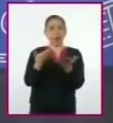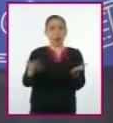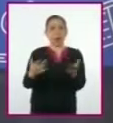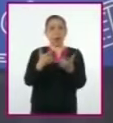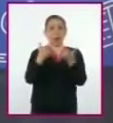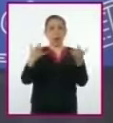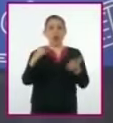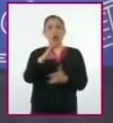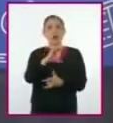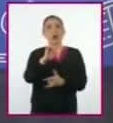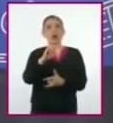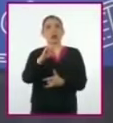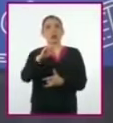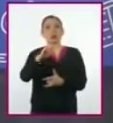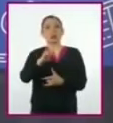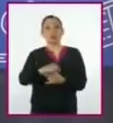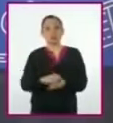cuentos.